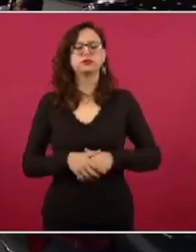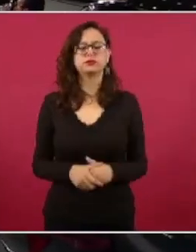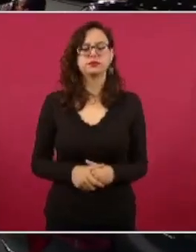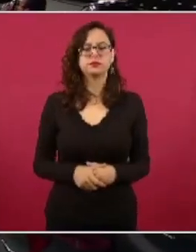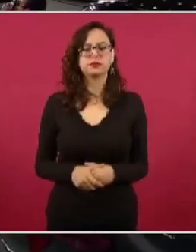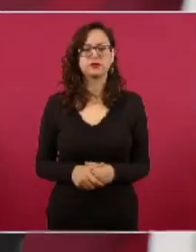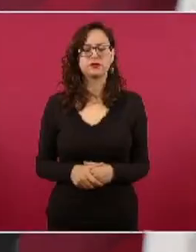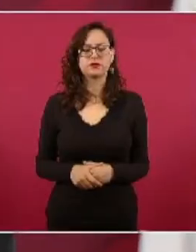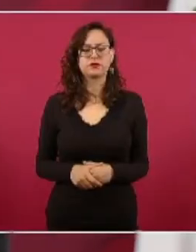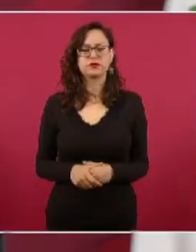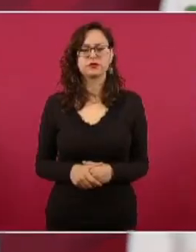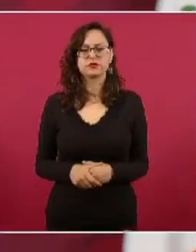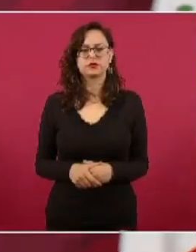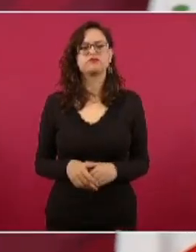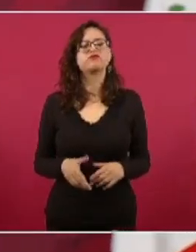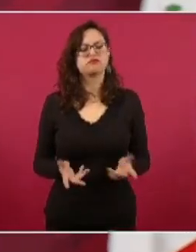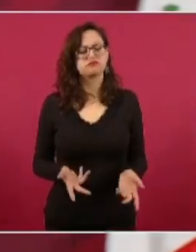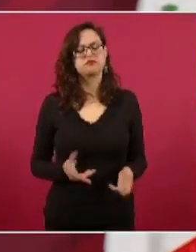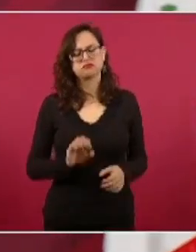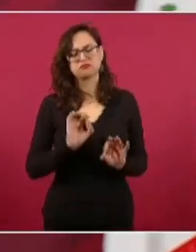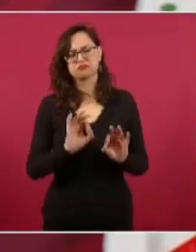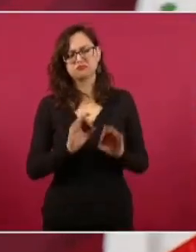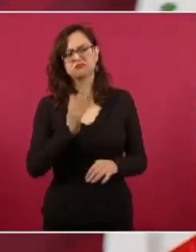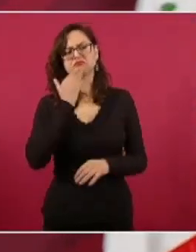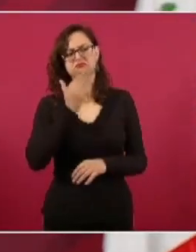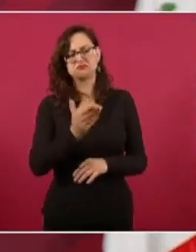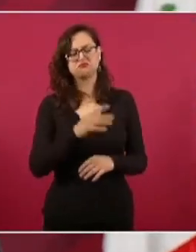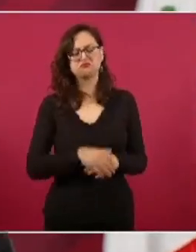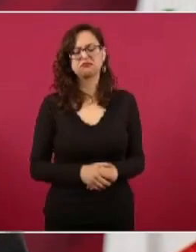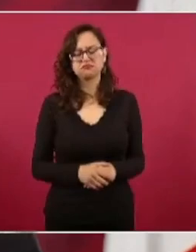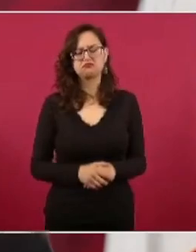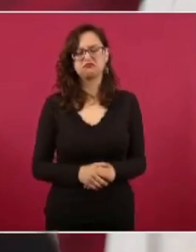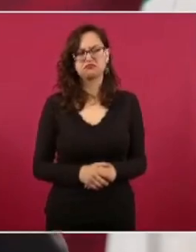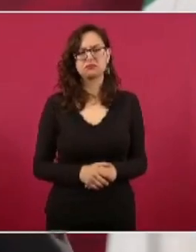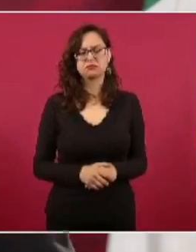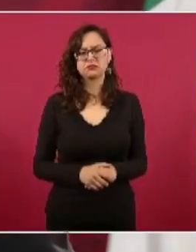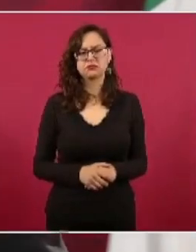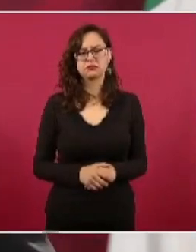¿Y qué relación tiene eso